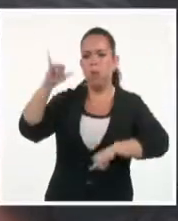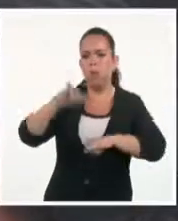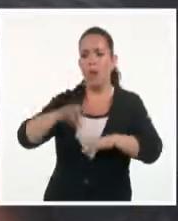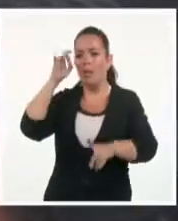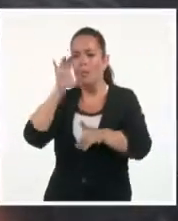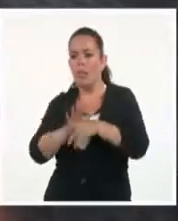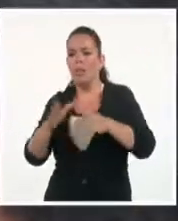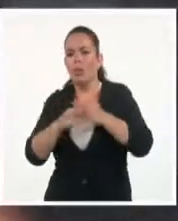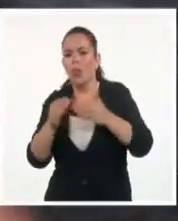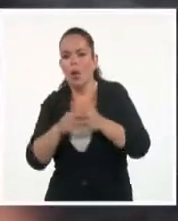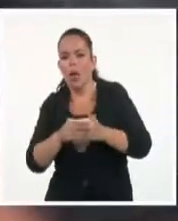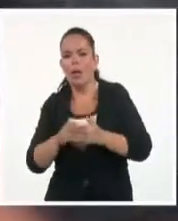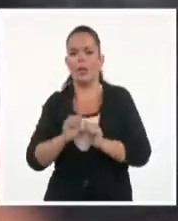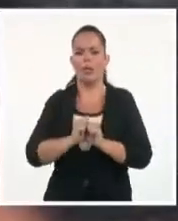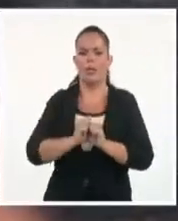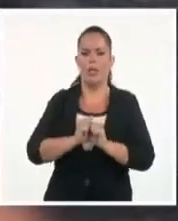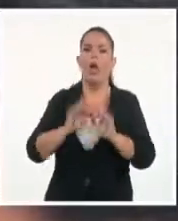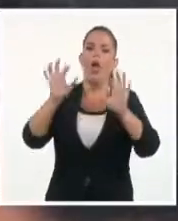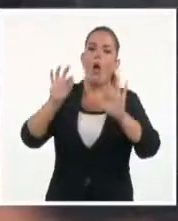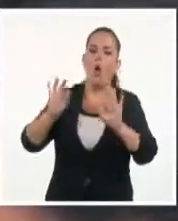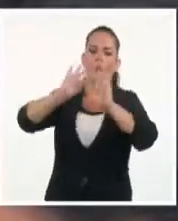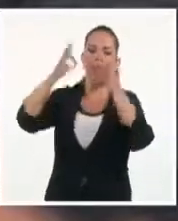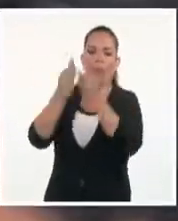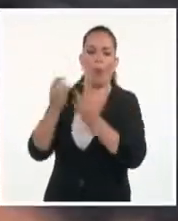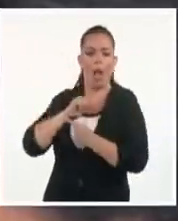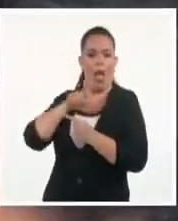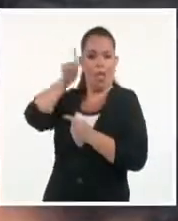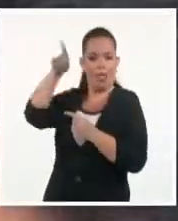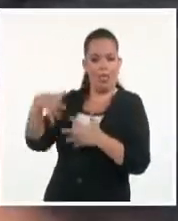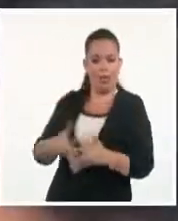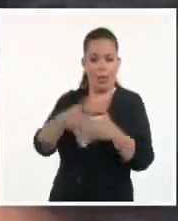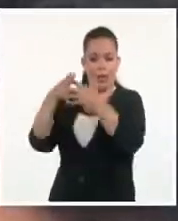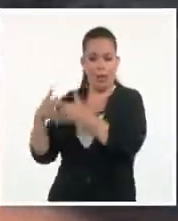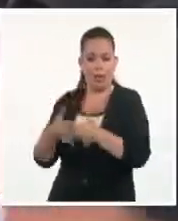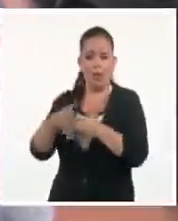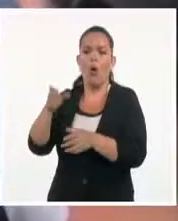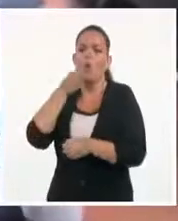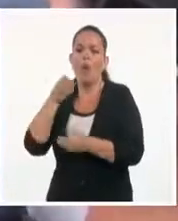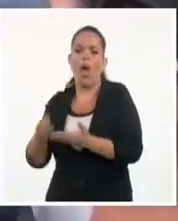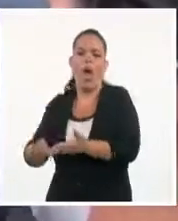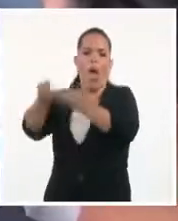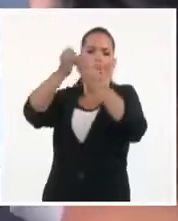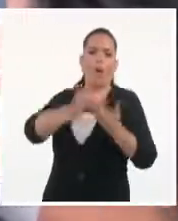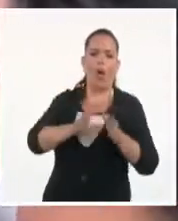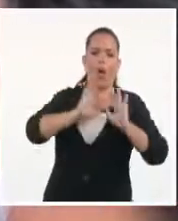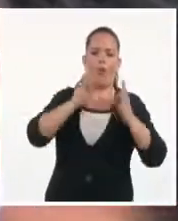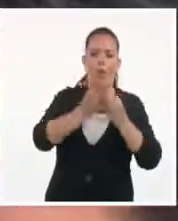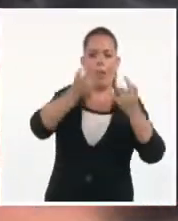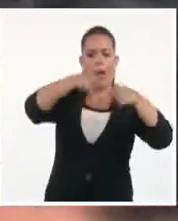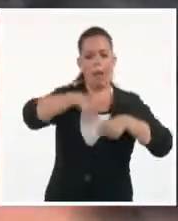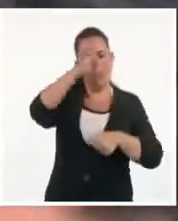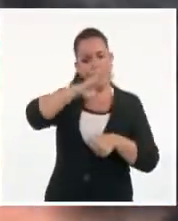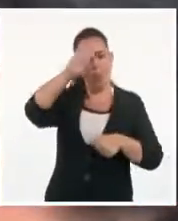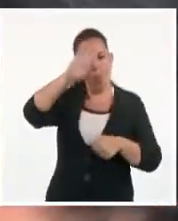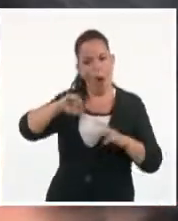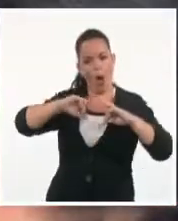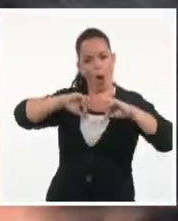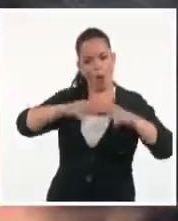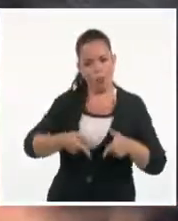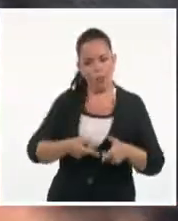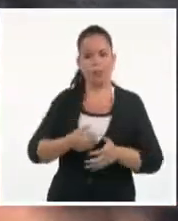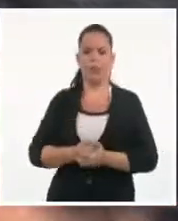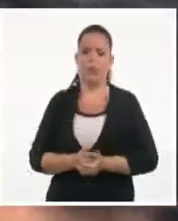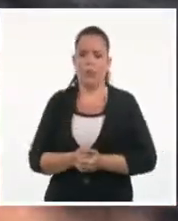las familias cubanas que tanto la esperan, y seguiremos armonizando nuestra vida con los programas, con el anhelo que nosotros tenemos